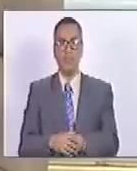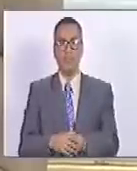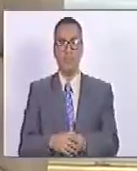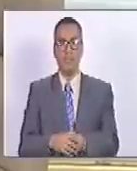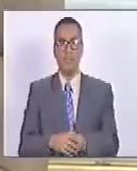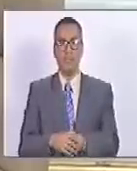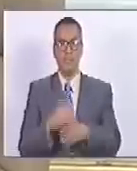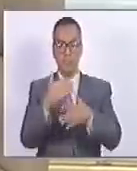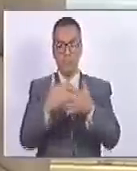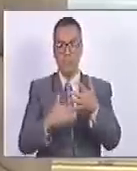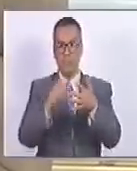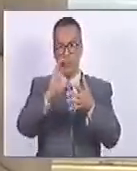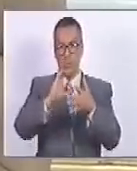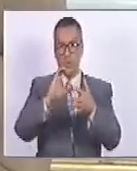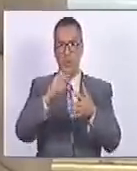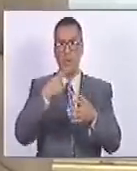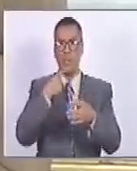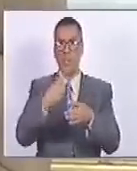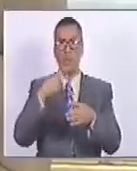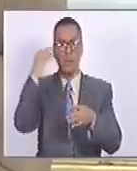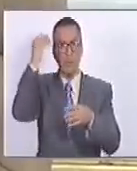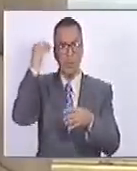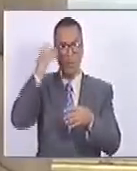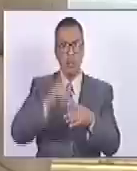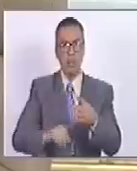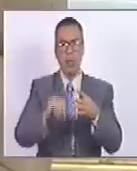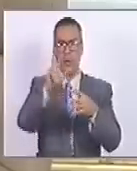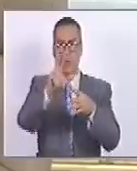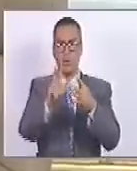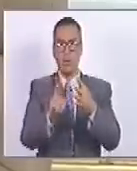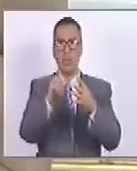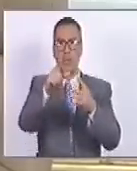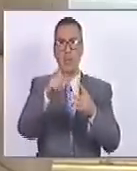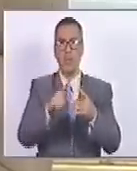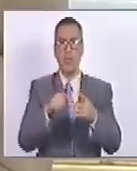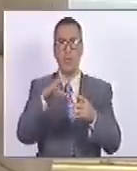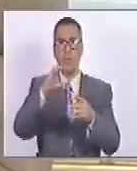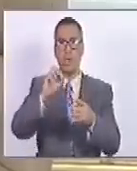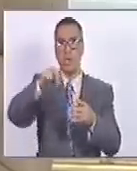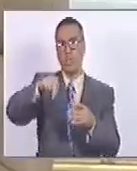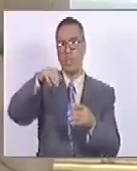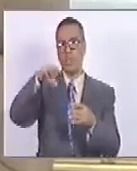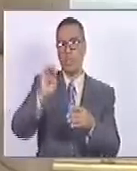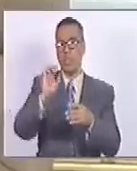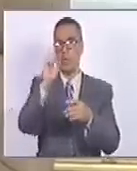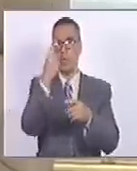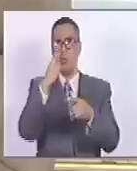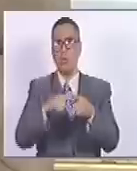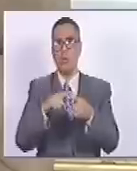En la parte C dice: considerando que tres principales rectores del Consejo Nacional Electoral